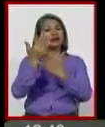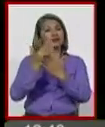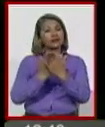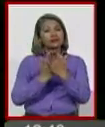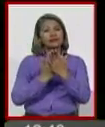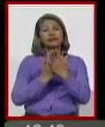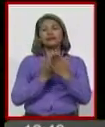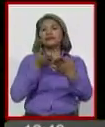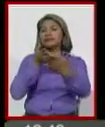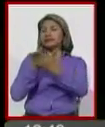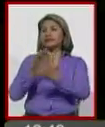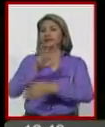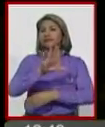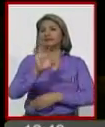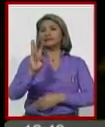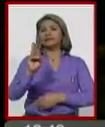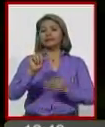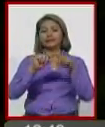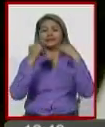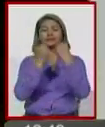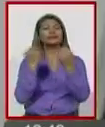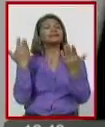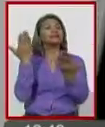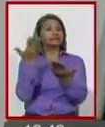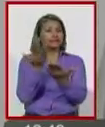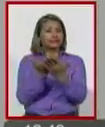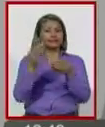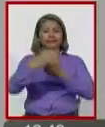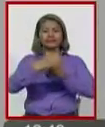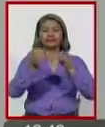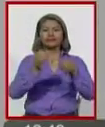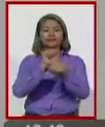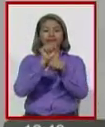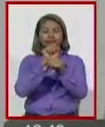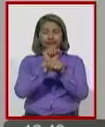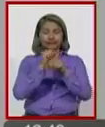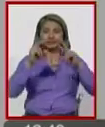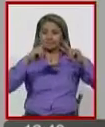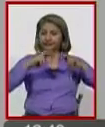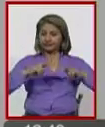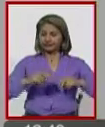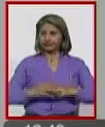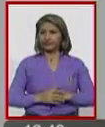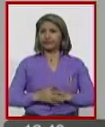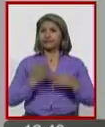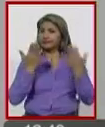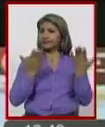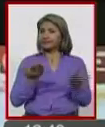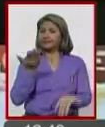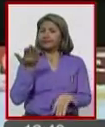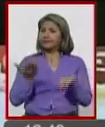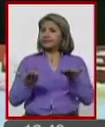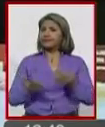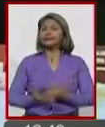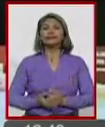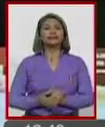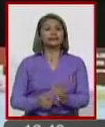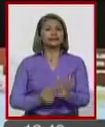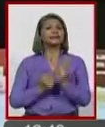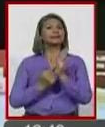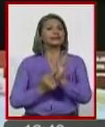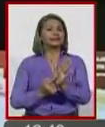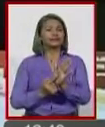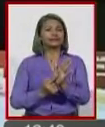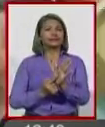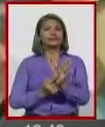a los 56 sectores afiliados a la COP, que se acerquen a esta institución para trabajarlos y analizarlos, ya que existe la posibilidad de presentar